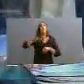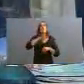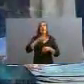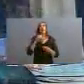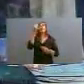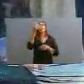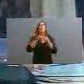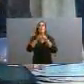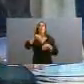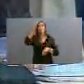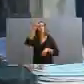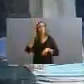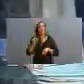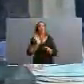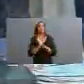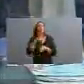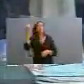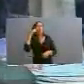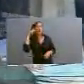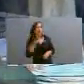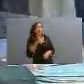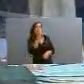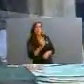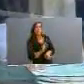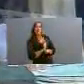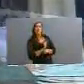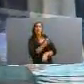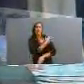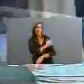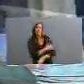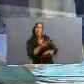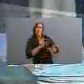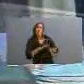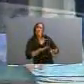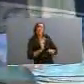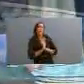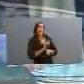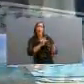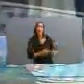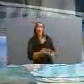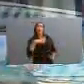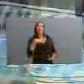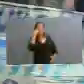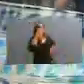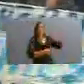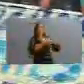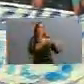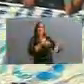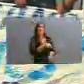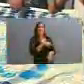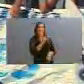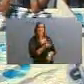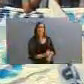todavía un país notoriamente empobrecido y particularmente injusto. Todavía no hemos salido